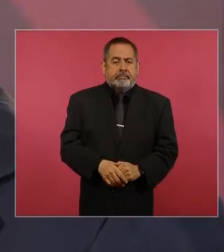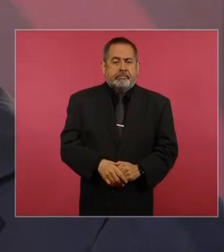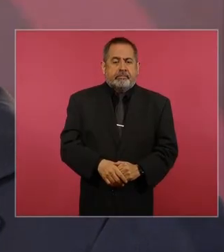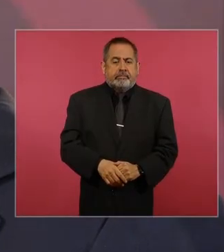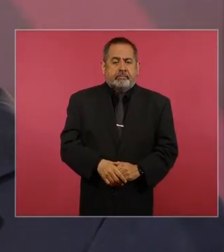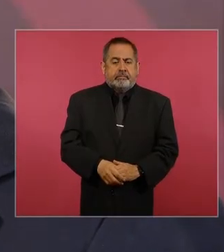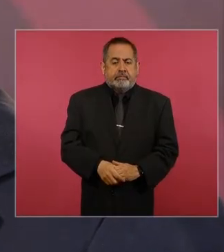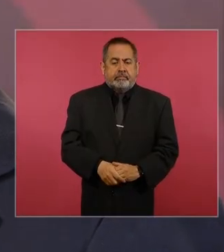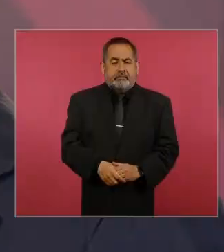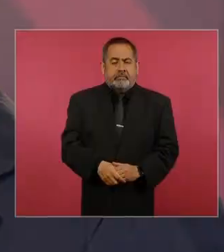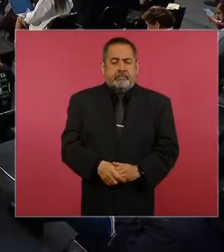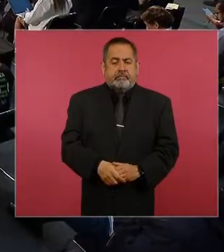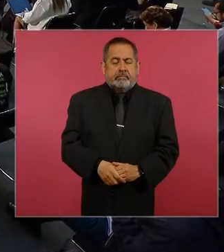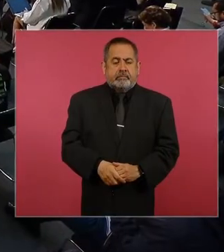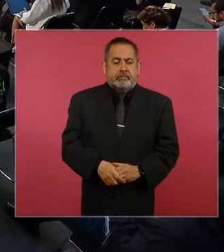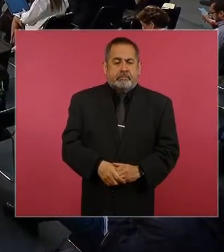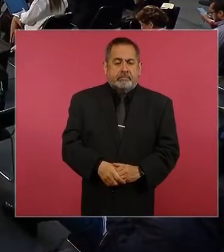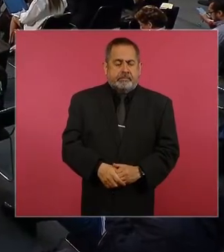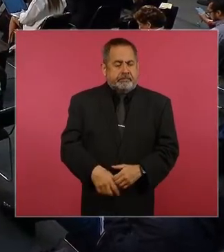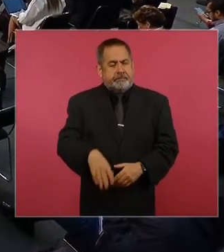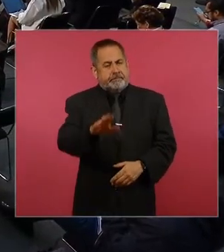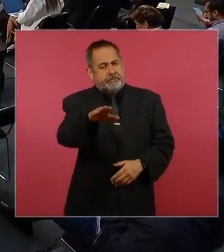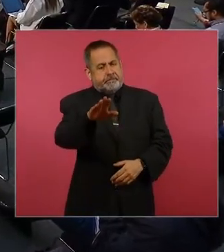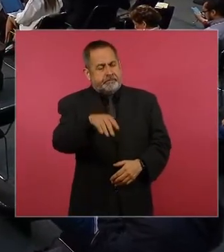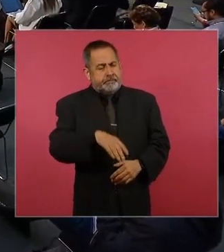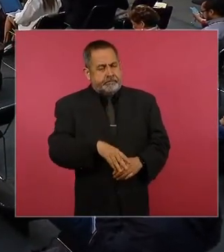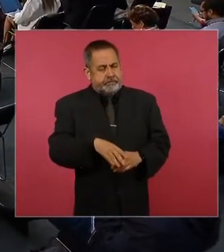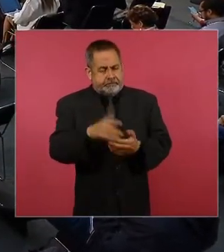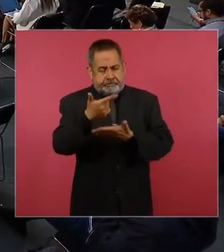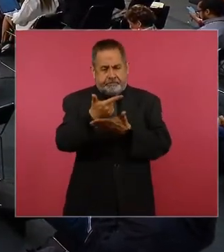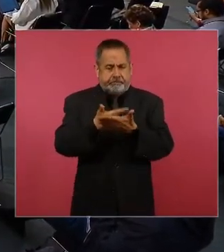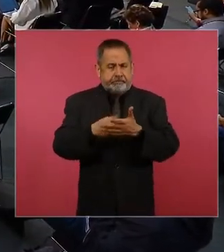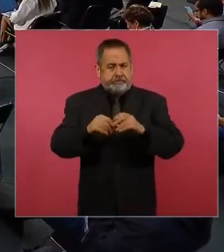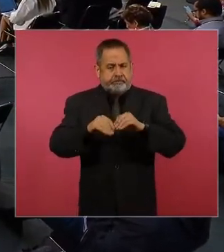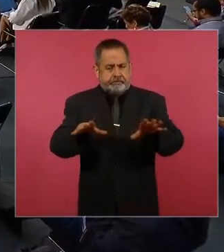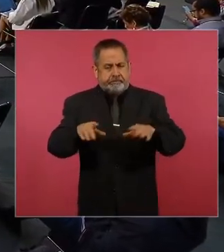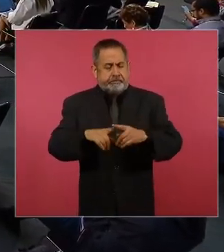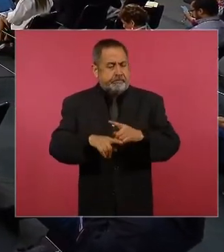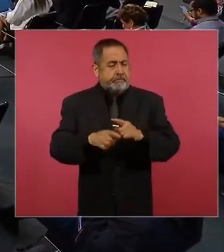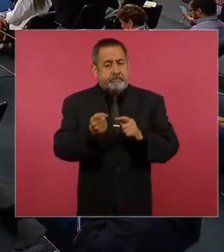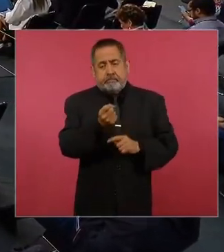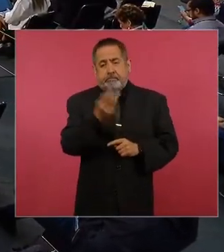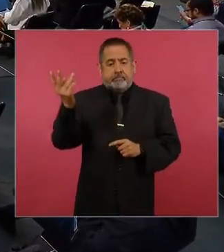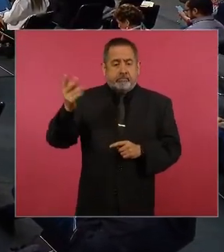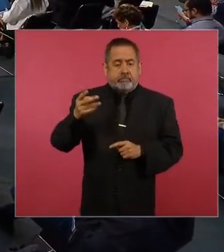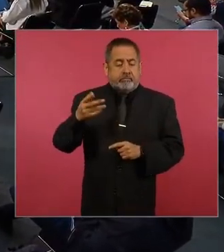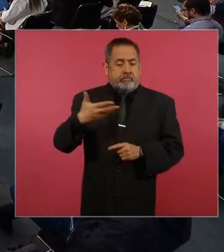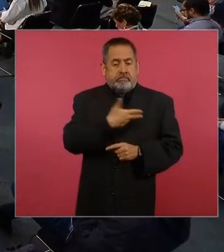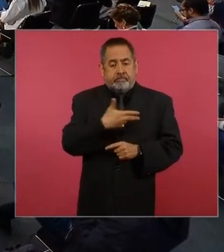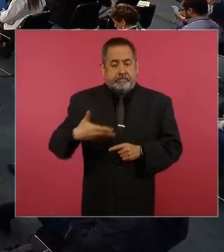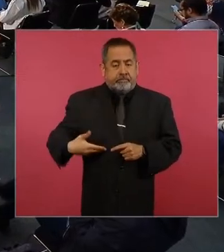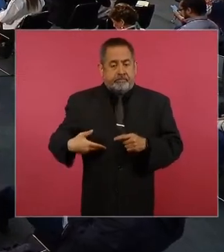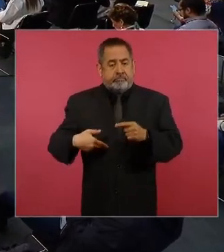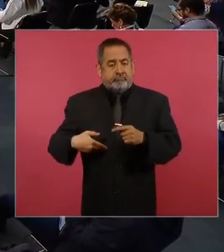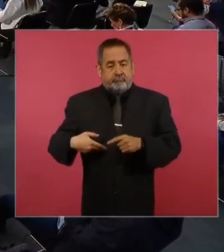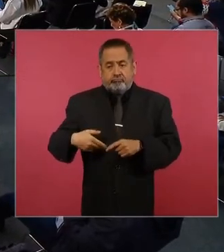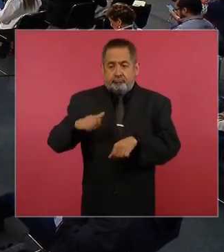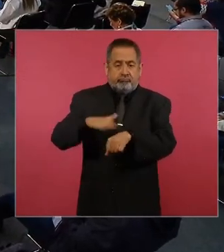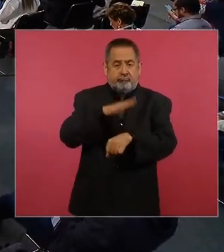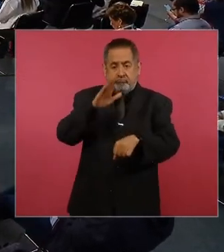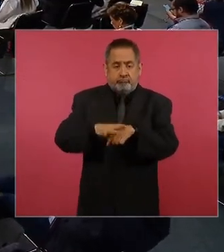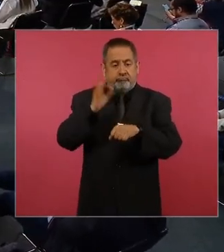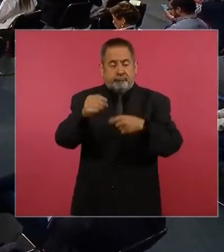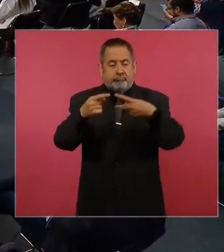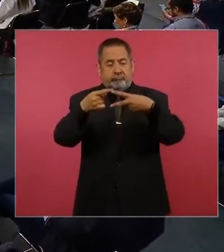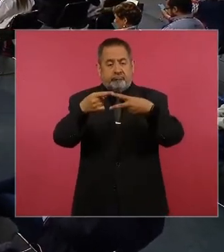Presidente, Morning Consult actualizó la lista de los mandatarios con mayor aprobación. Usted bajó un escalón, siendo